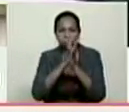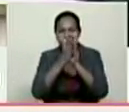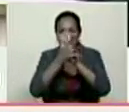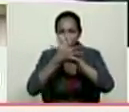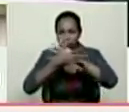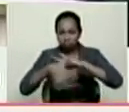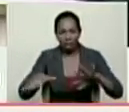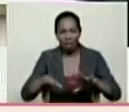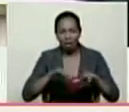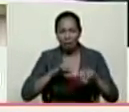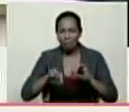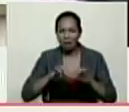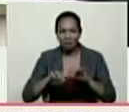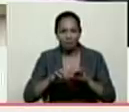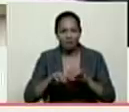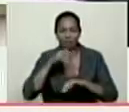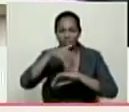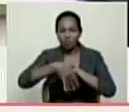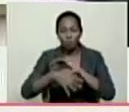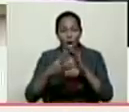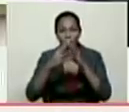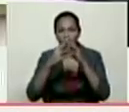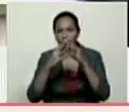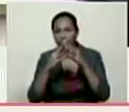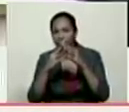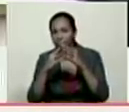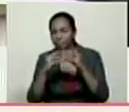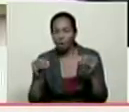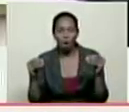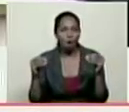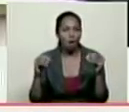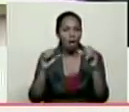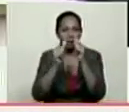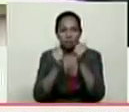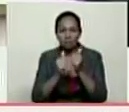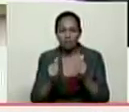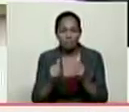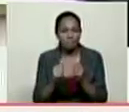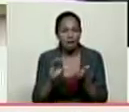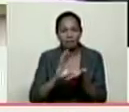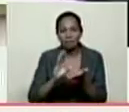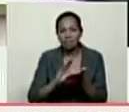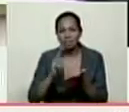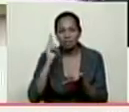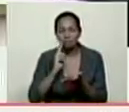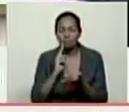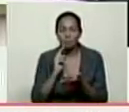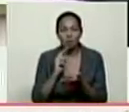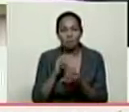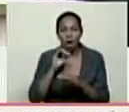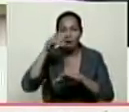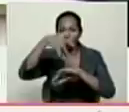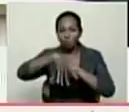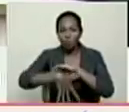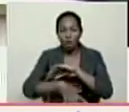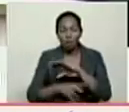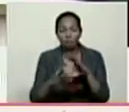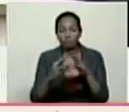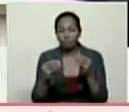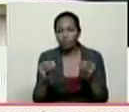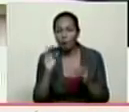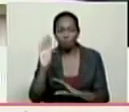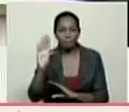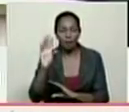ellos buscaban era destruir todas las máquinas generadoras de la central hidroeléctrica Simón Bolívar en Guri para que el país pudiera estar, como dice